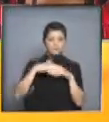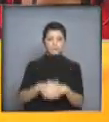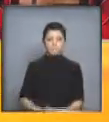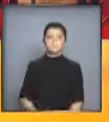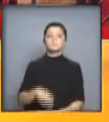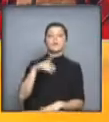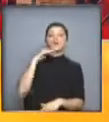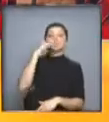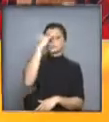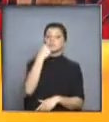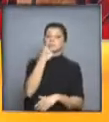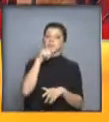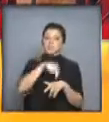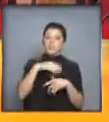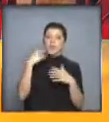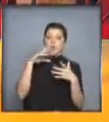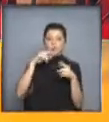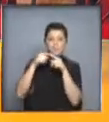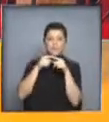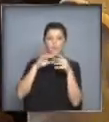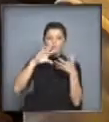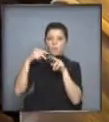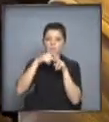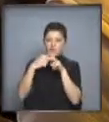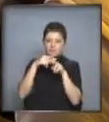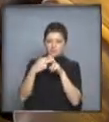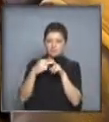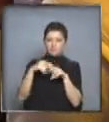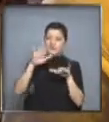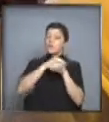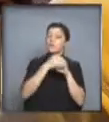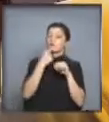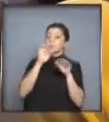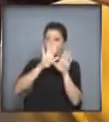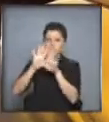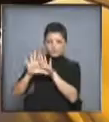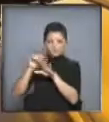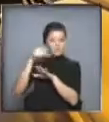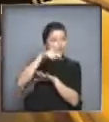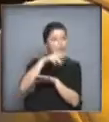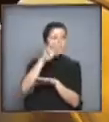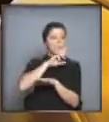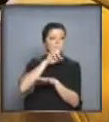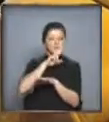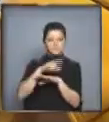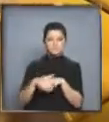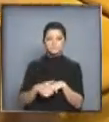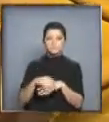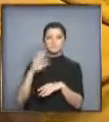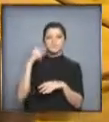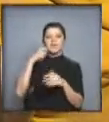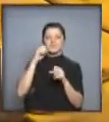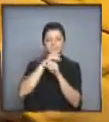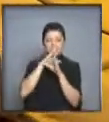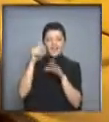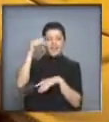quieras transformar tu realidad y que uses a la política como herramienta. Sonso, señorita. Sí, nada, yo quiero aclarar que todos los que tenemos hoy la remera